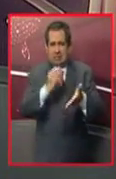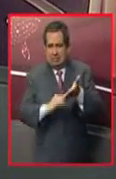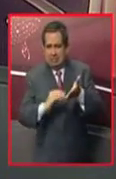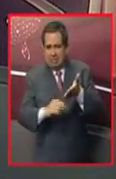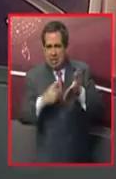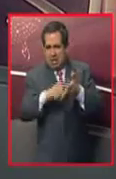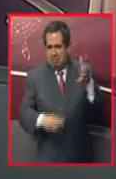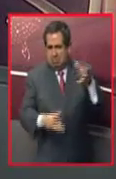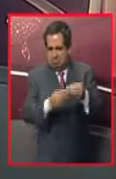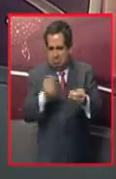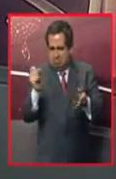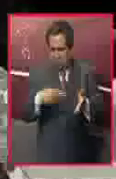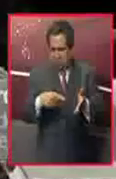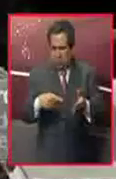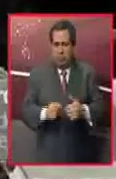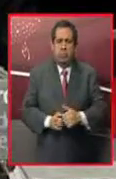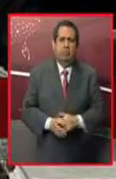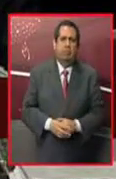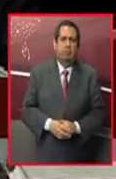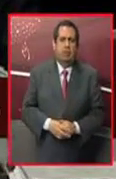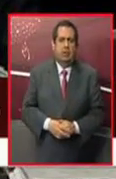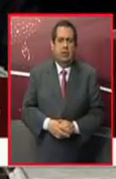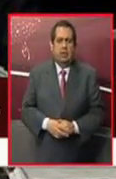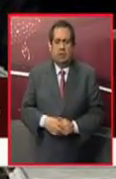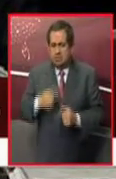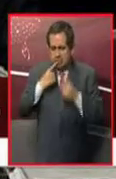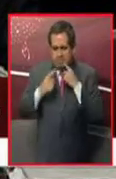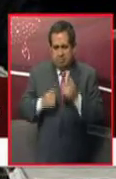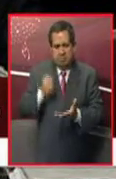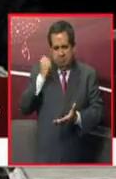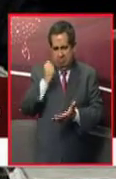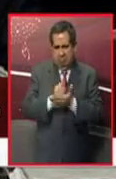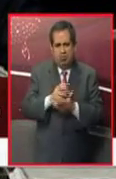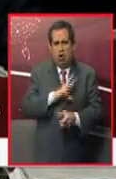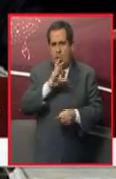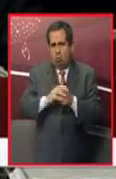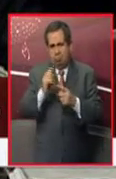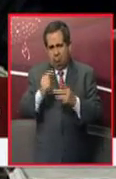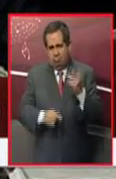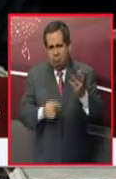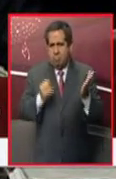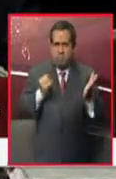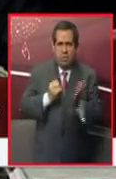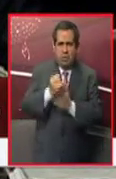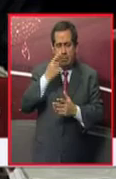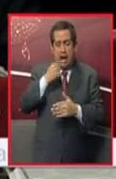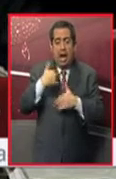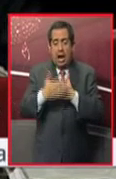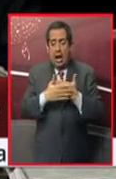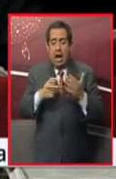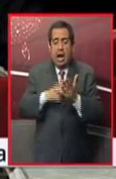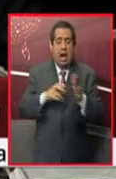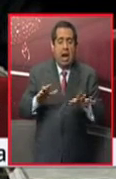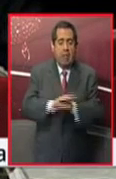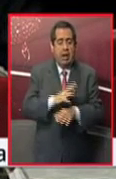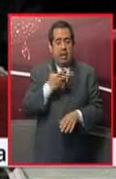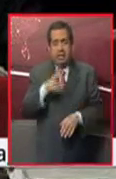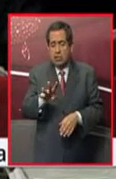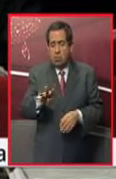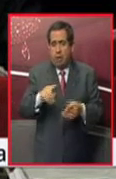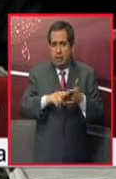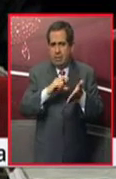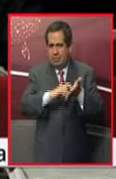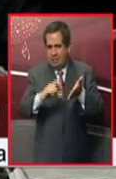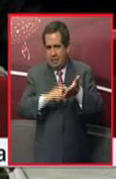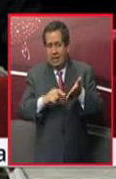del dictamen. En consecuencia, está aprobado en lo general y en lo particular el proyecto de decreto por el que se reforma el artículo 19